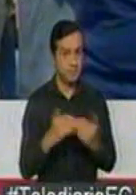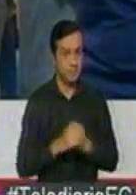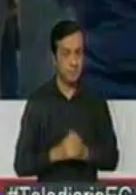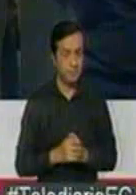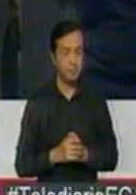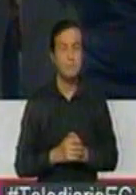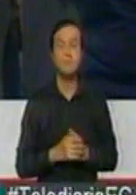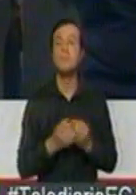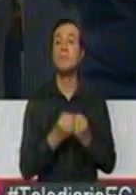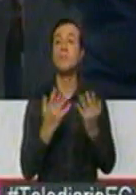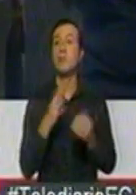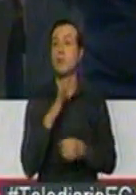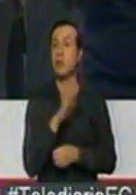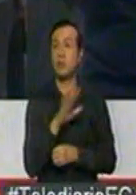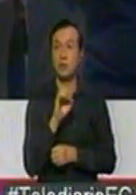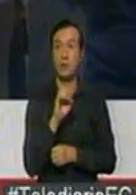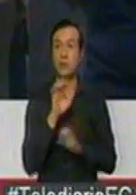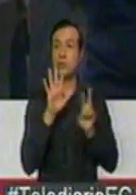realizando